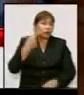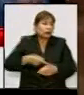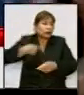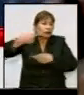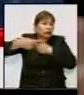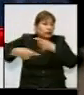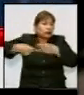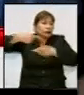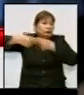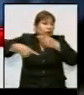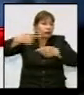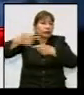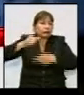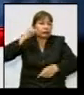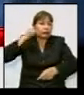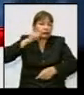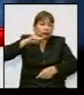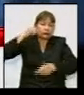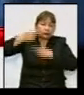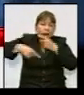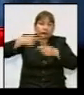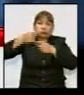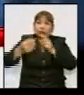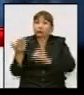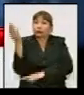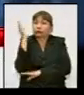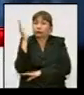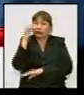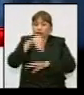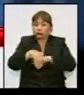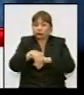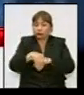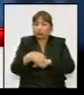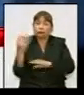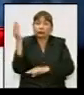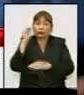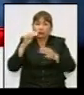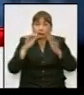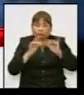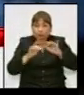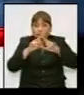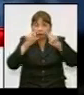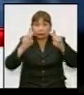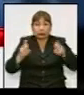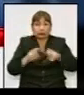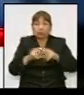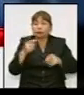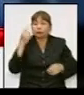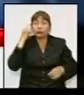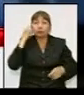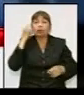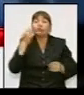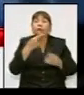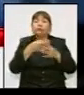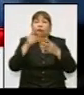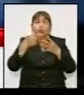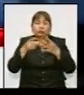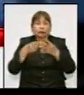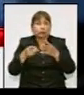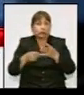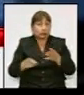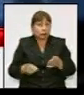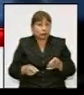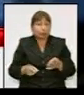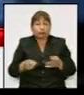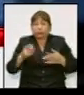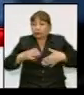cada día, a cada momento, día y noche. Se ven que se atacan infraestructuras de tecnología de información con la finalidad diversas para